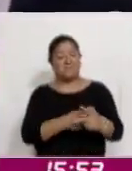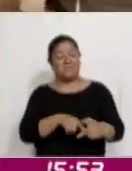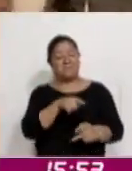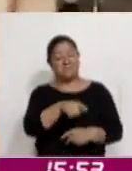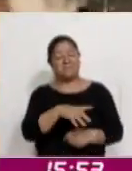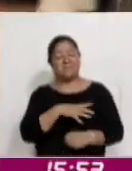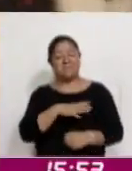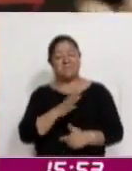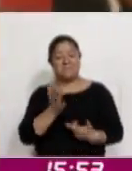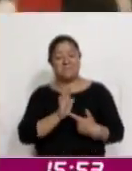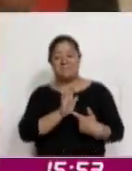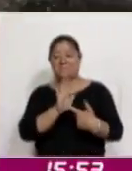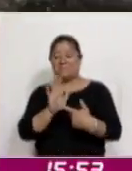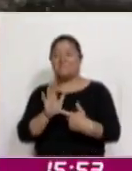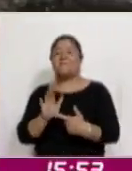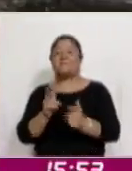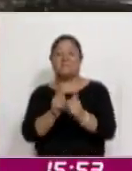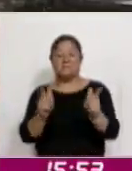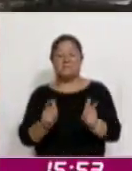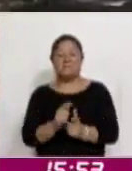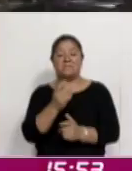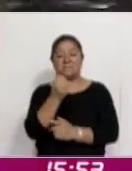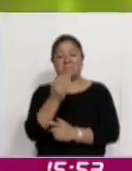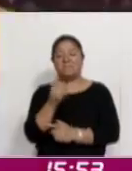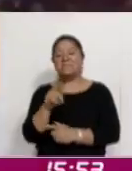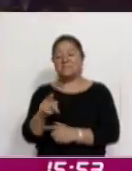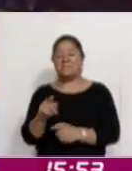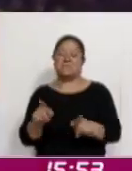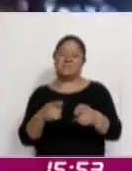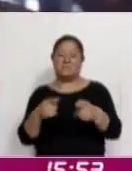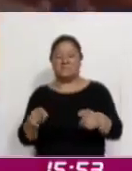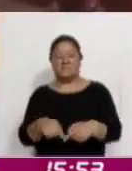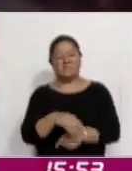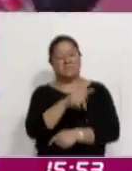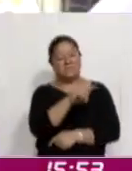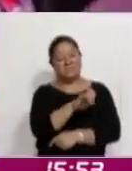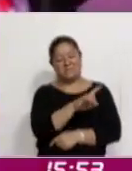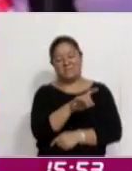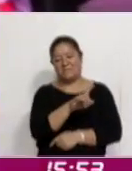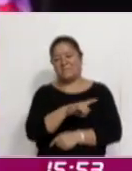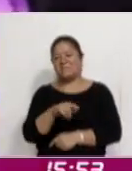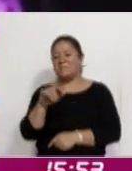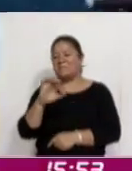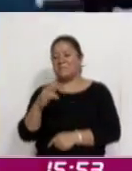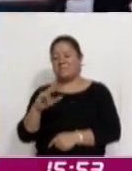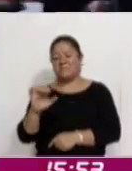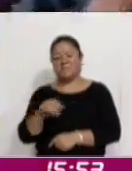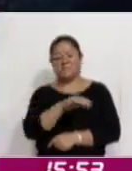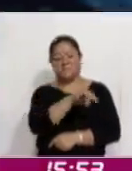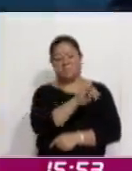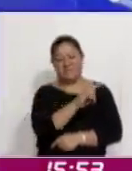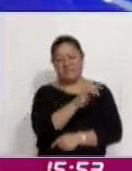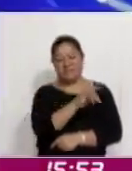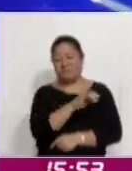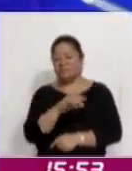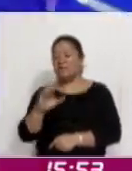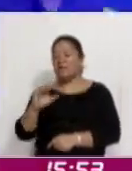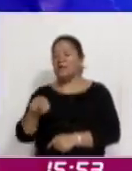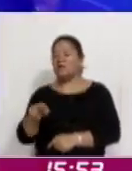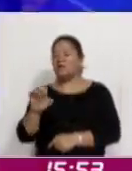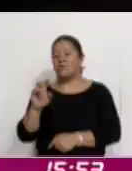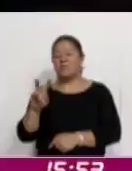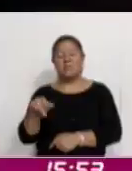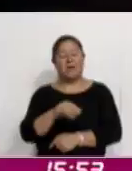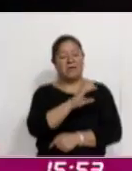la presentación de 9 grupos musicales como Los Teles, Banda La Misteriosa, Sonido La Changa, Cumbia Nova, Campeche